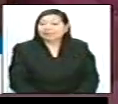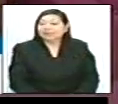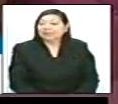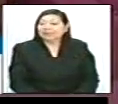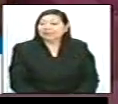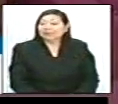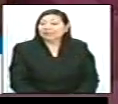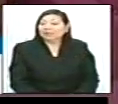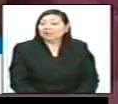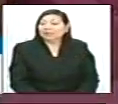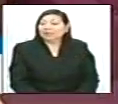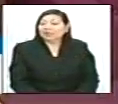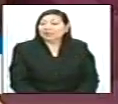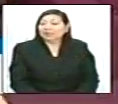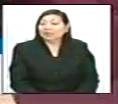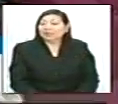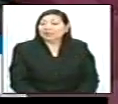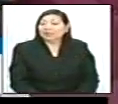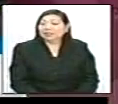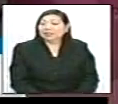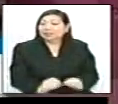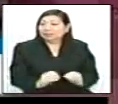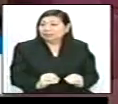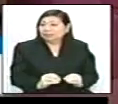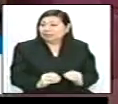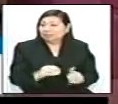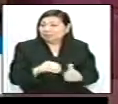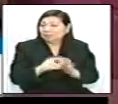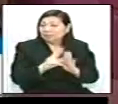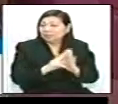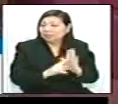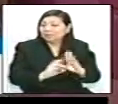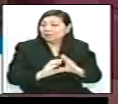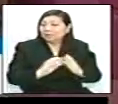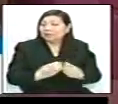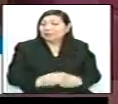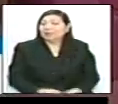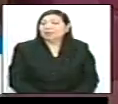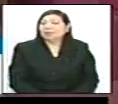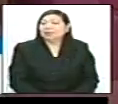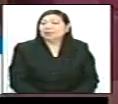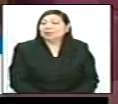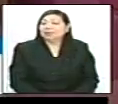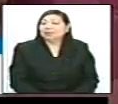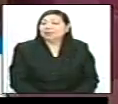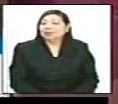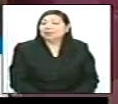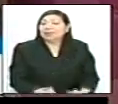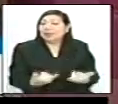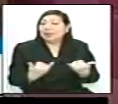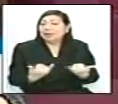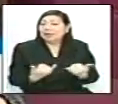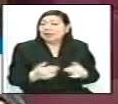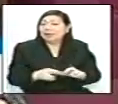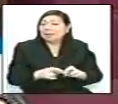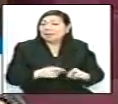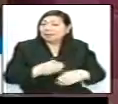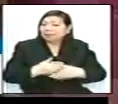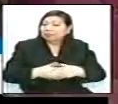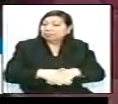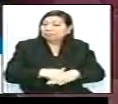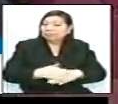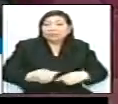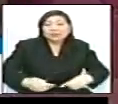sigue. Señores congresistas, ¿damos o no damos cumplimiento al reglamento del Congreso? Estamos en este momento en pleno proceso